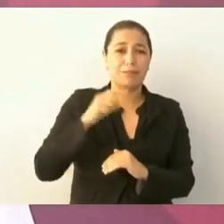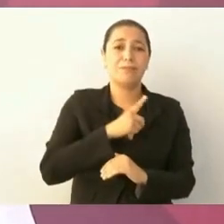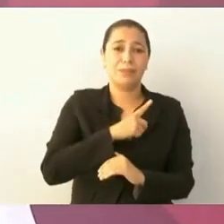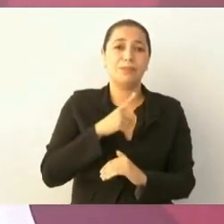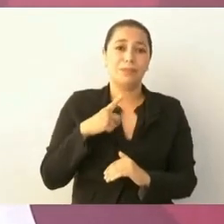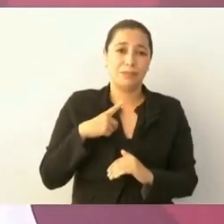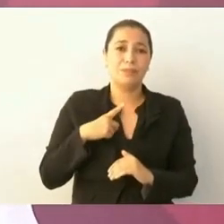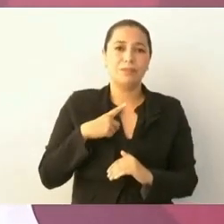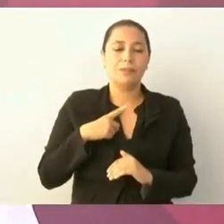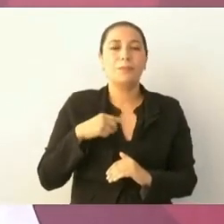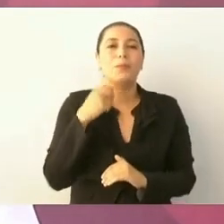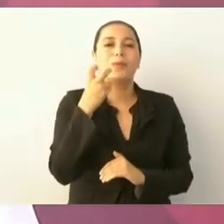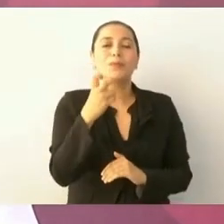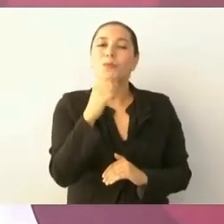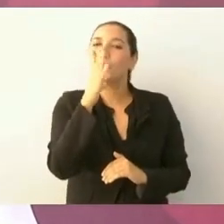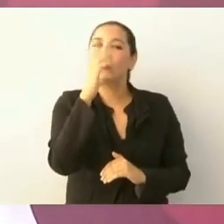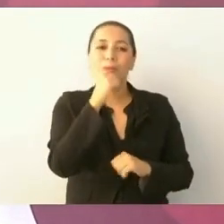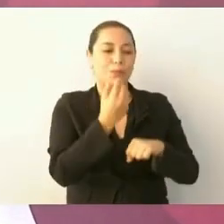salario.